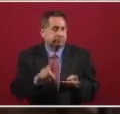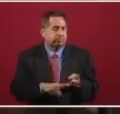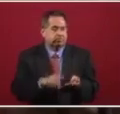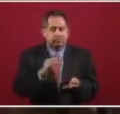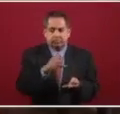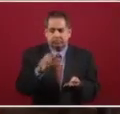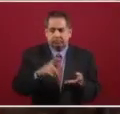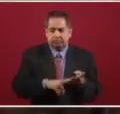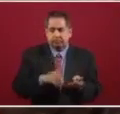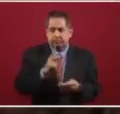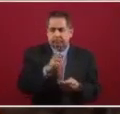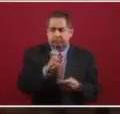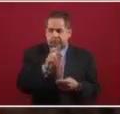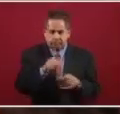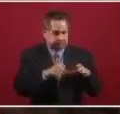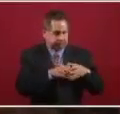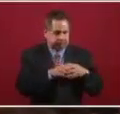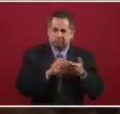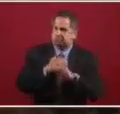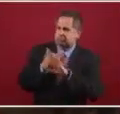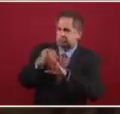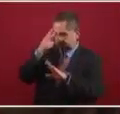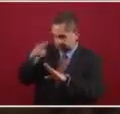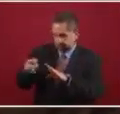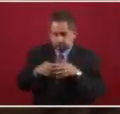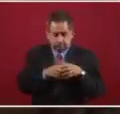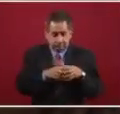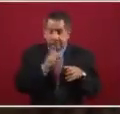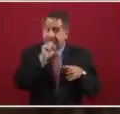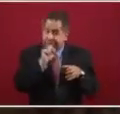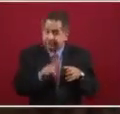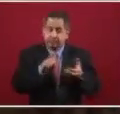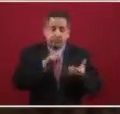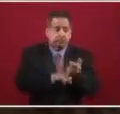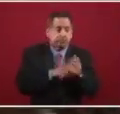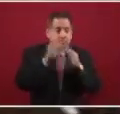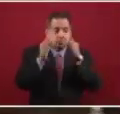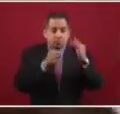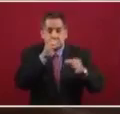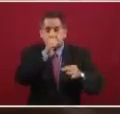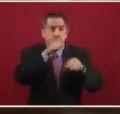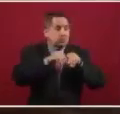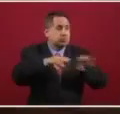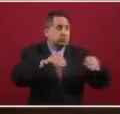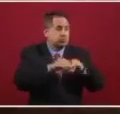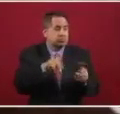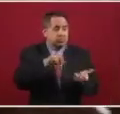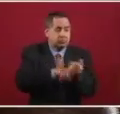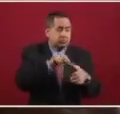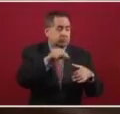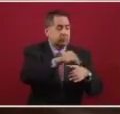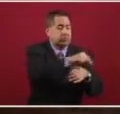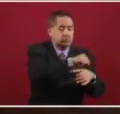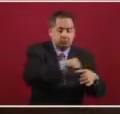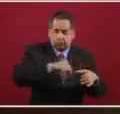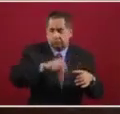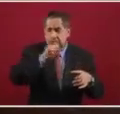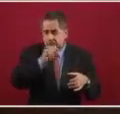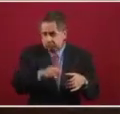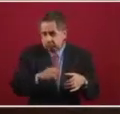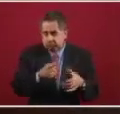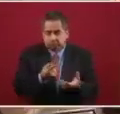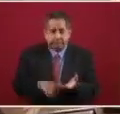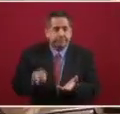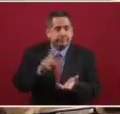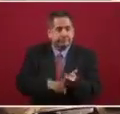Ciudadano y el Verde Ecologista. Pero también están aglutinados en algunos medios de comunicación y, por supuesto, también dentro del